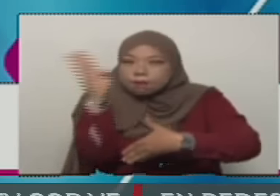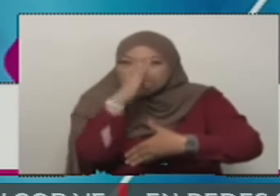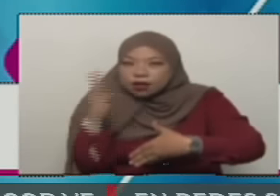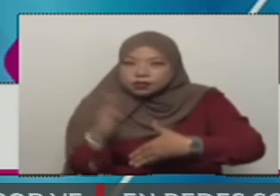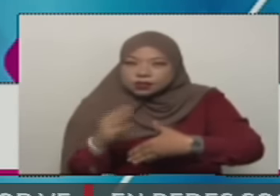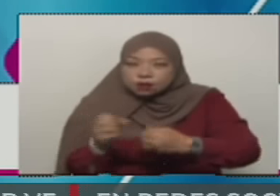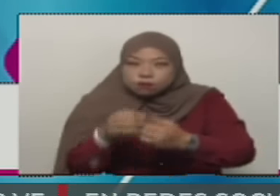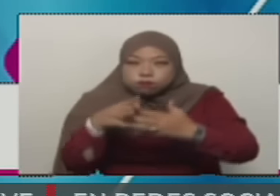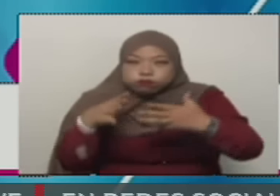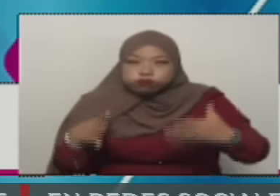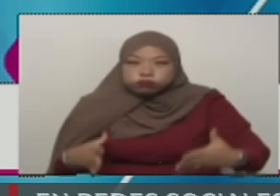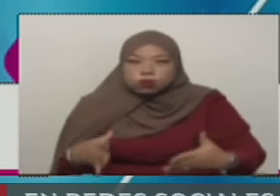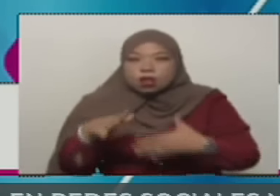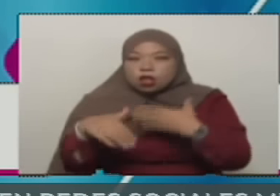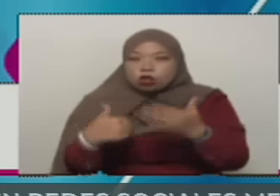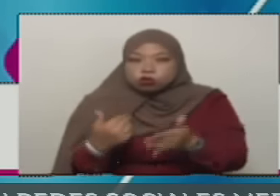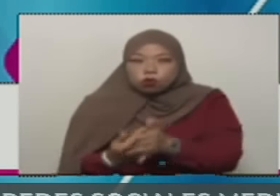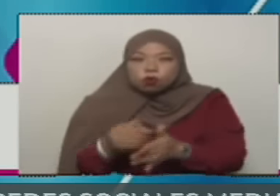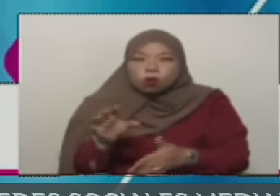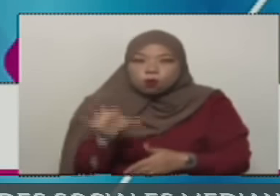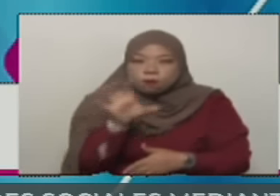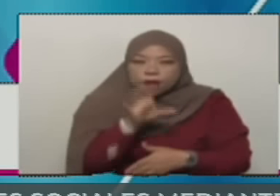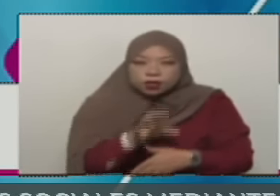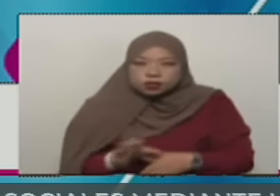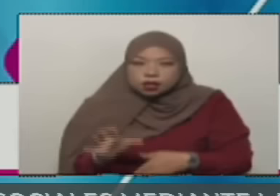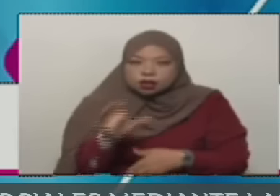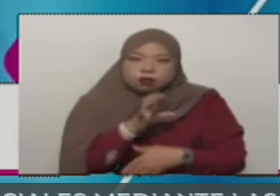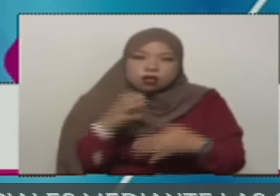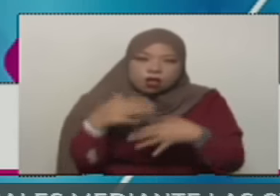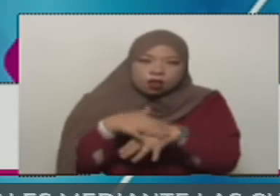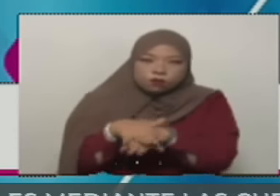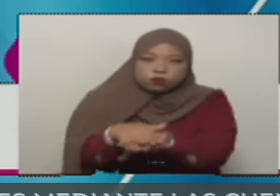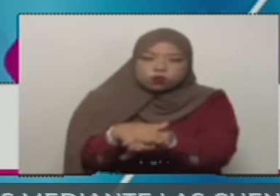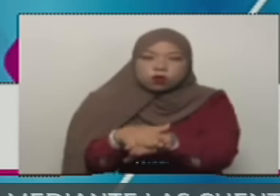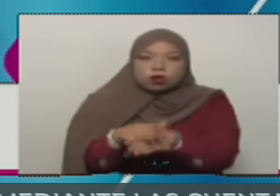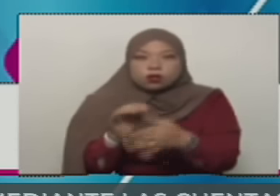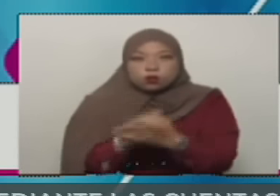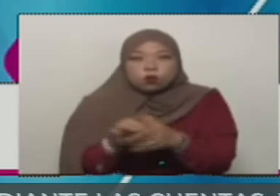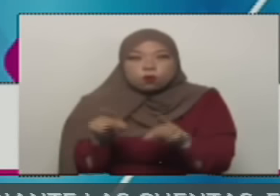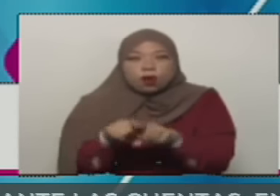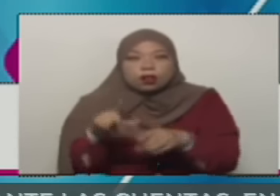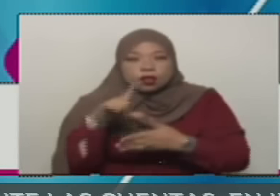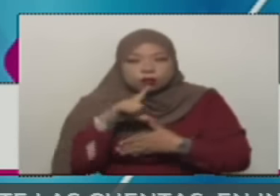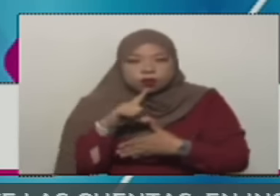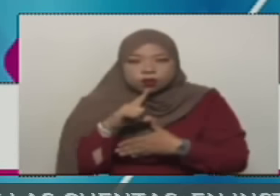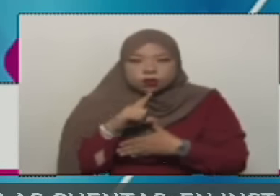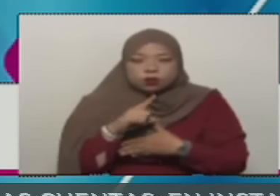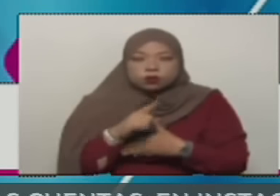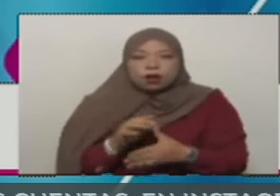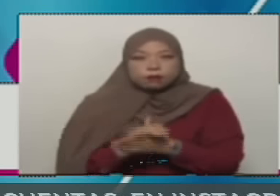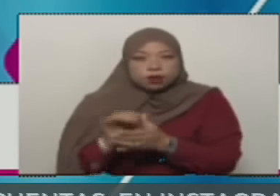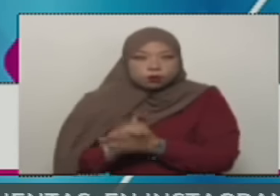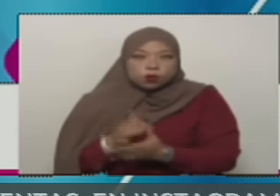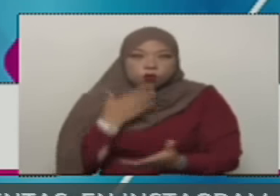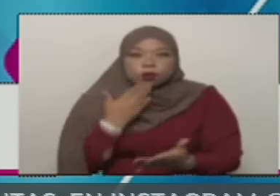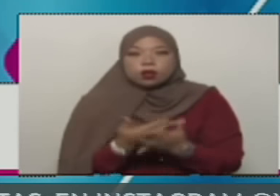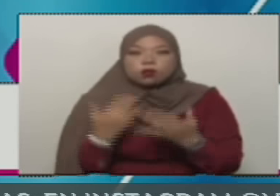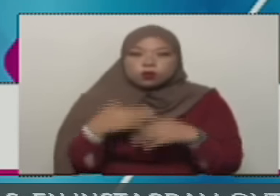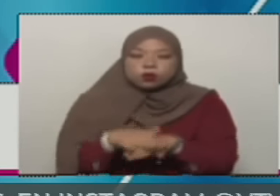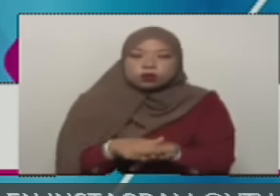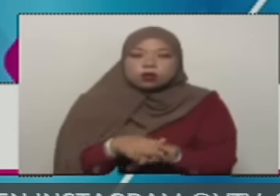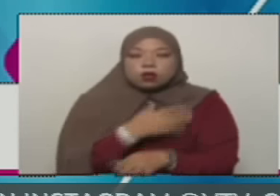traen, Castro Soteldo, Menri, Prado, Arriaza, compañero, General